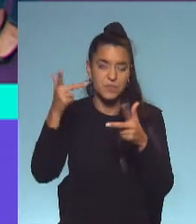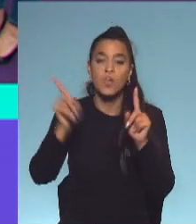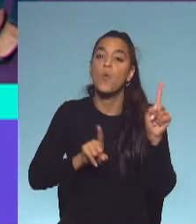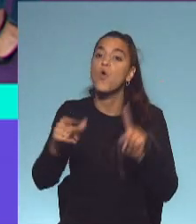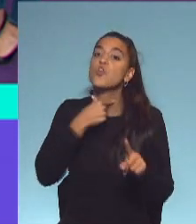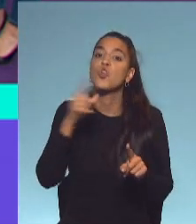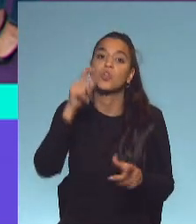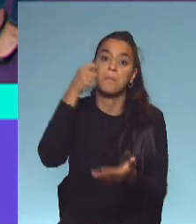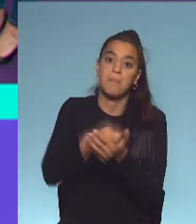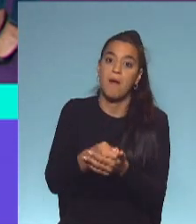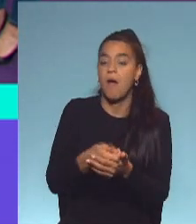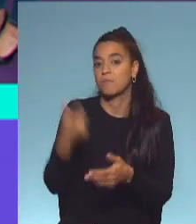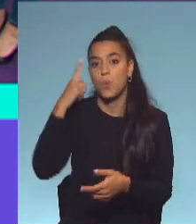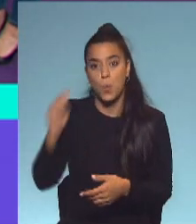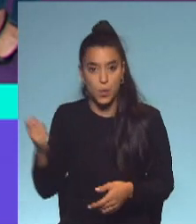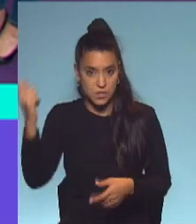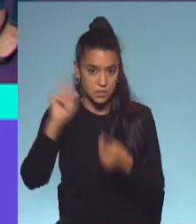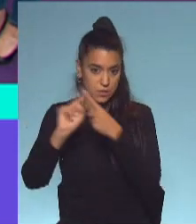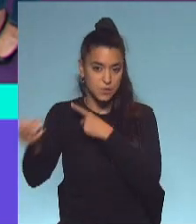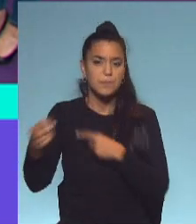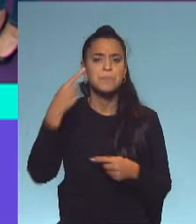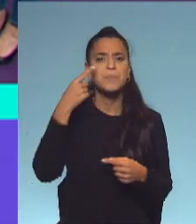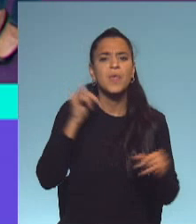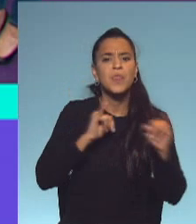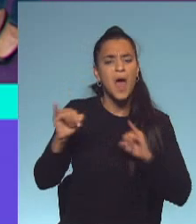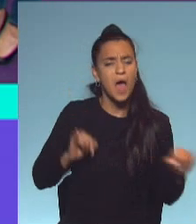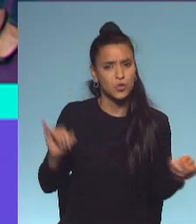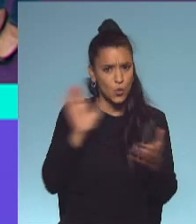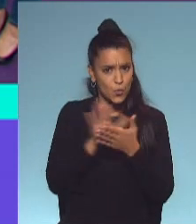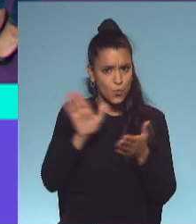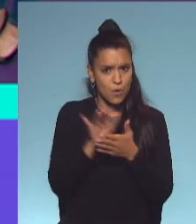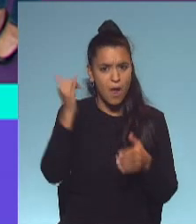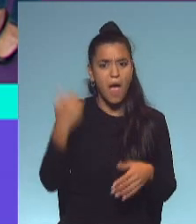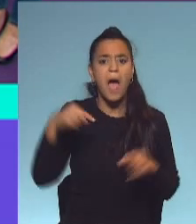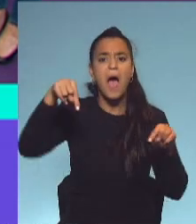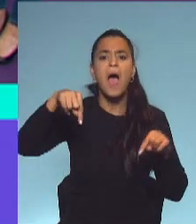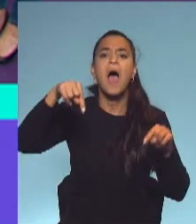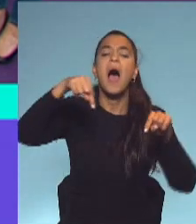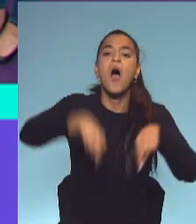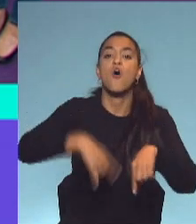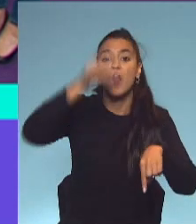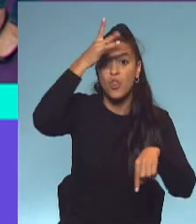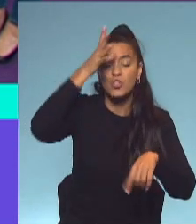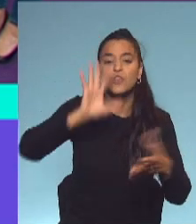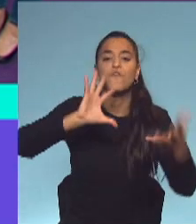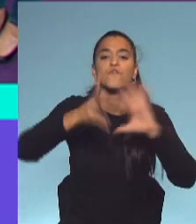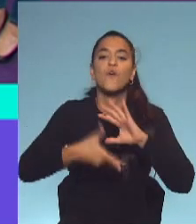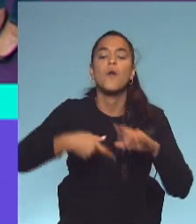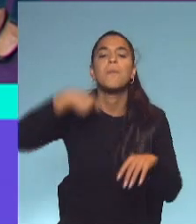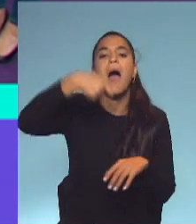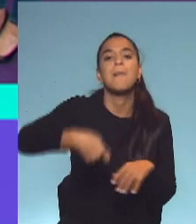quieren pagar y fueron a la justicia. Y por último, mirá este dato novedoso. Ahora 12 en modo